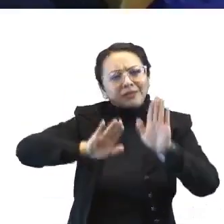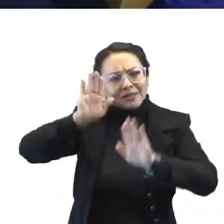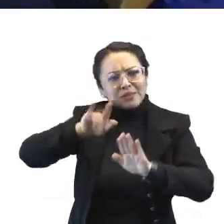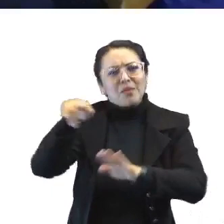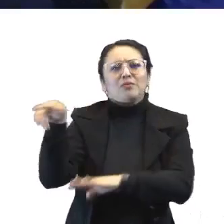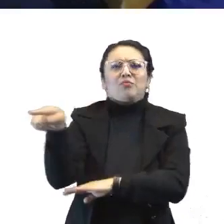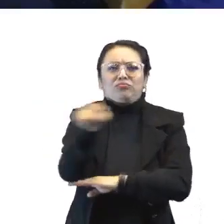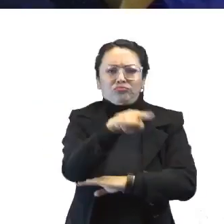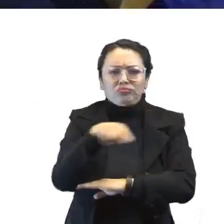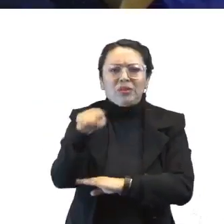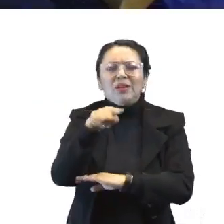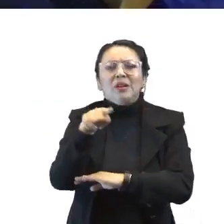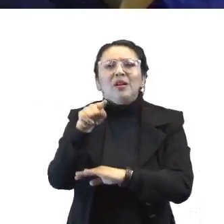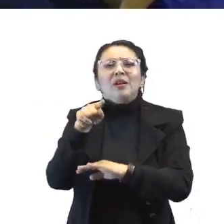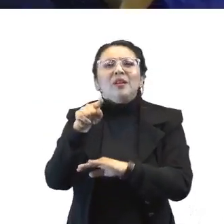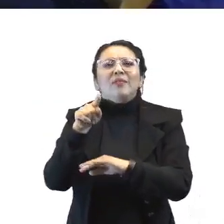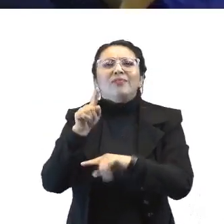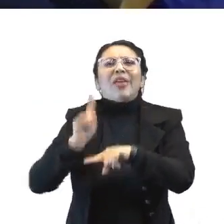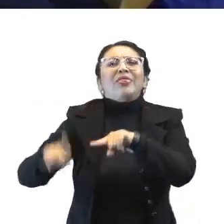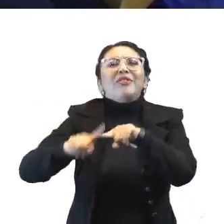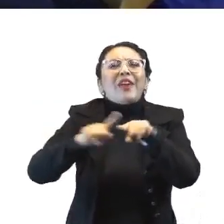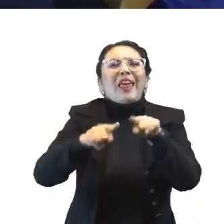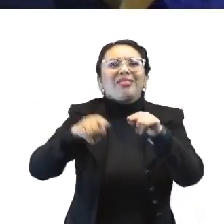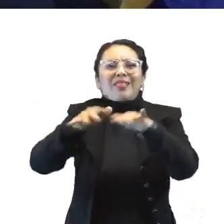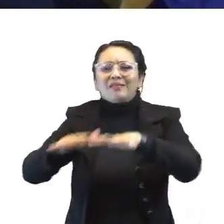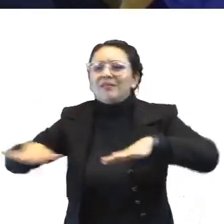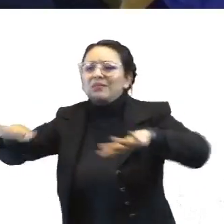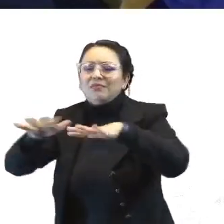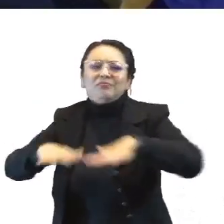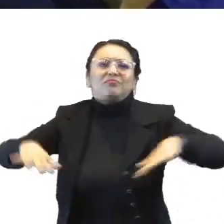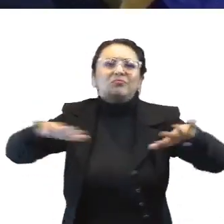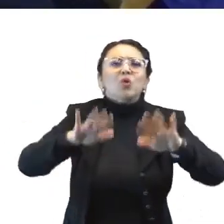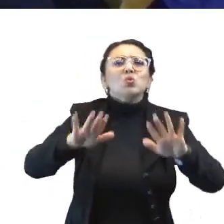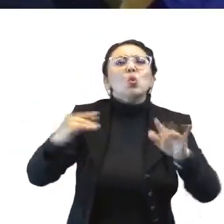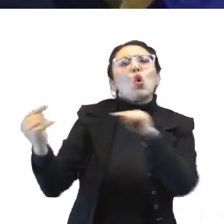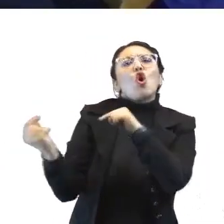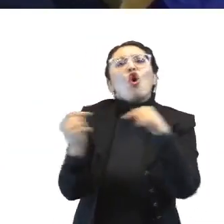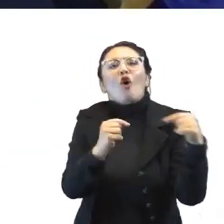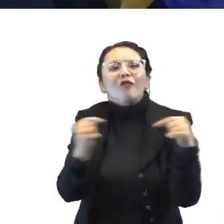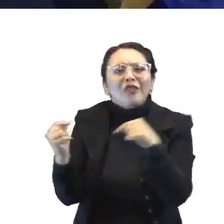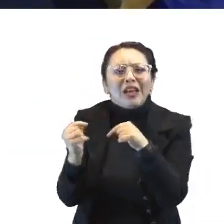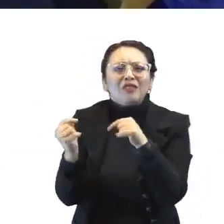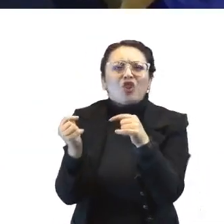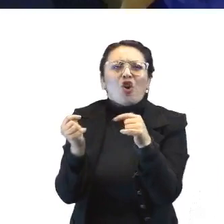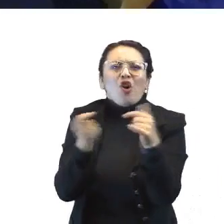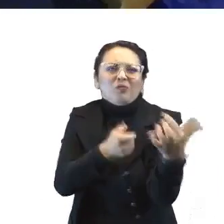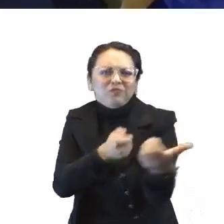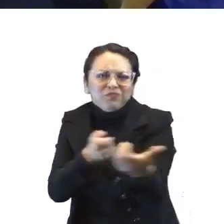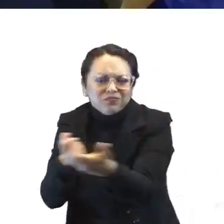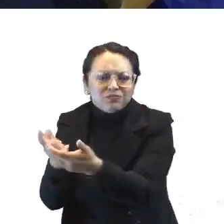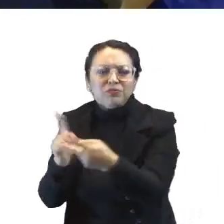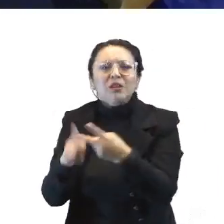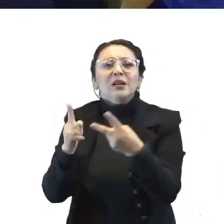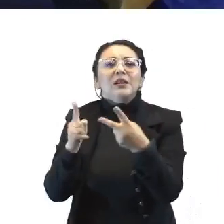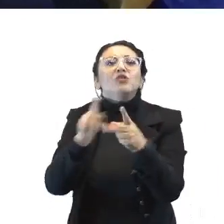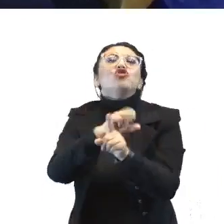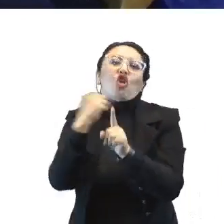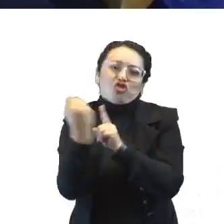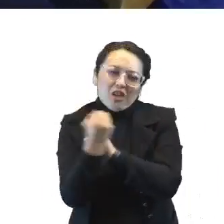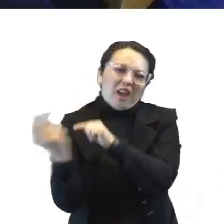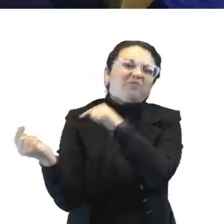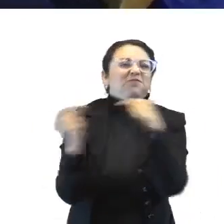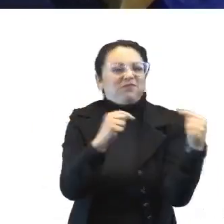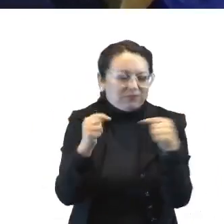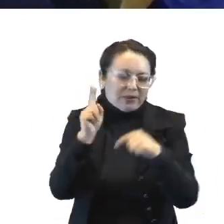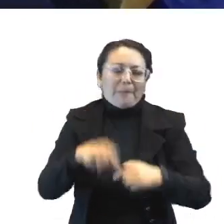mujeres en los distintos escenarios de conflicto, no solo armado, sino de conflicto social.